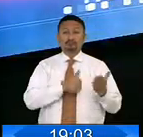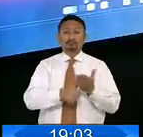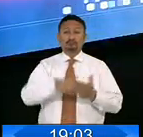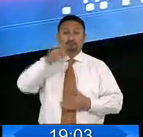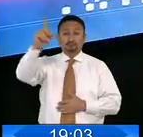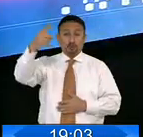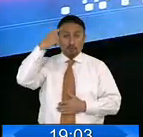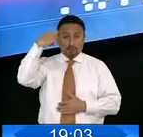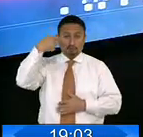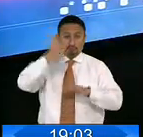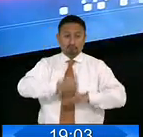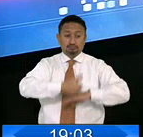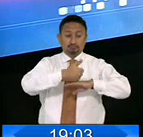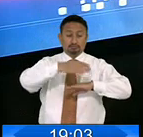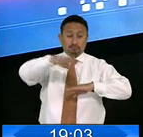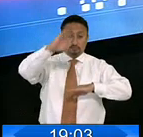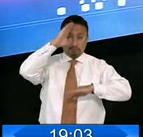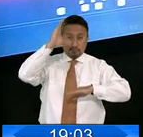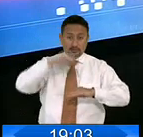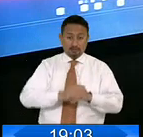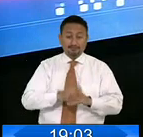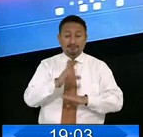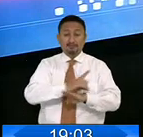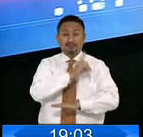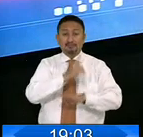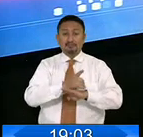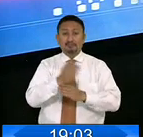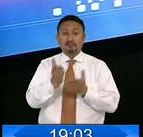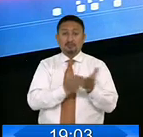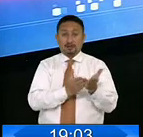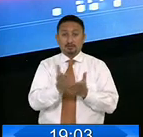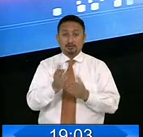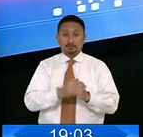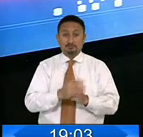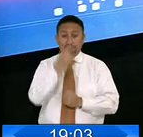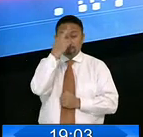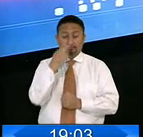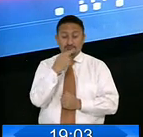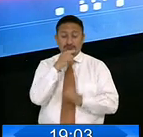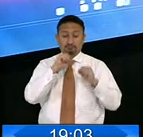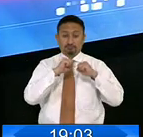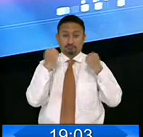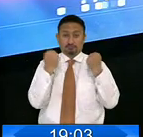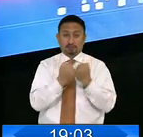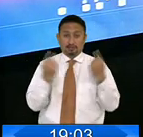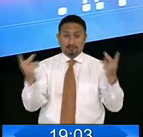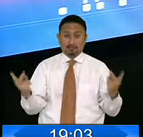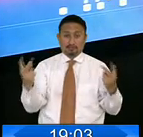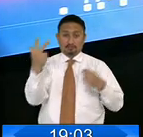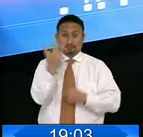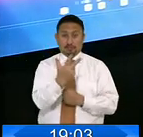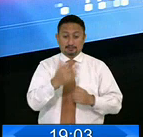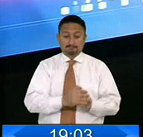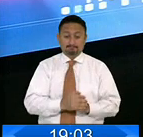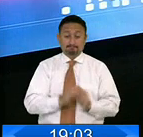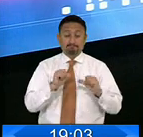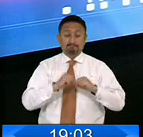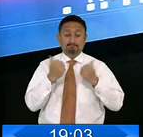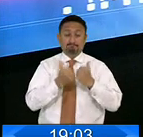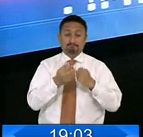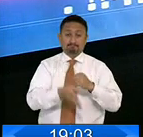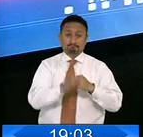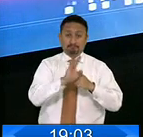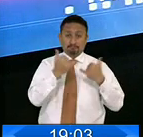gobierno el comandante de la policía y el director de servicio de rehabilitación social comparecieron ante el pleno de la asamblea